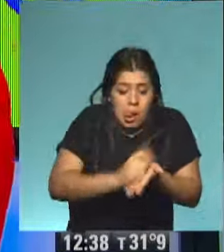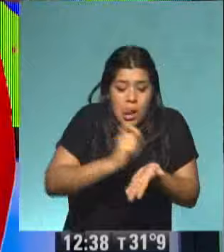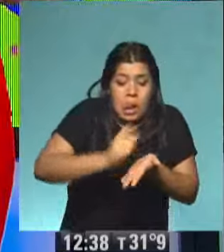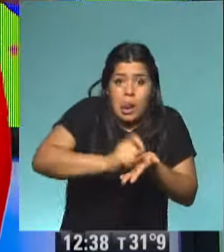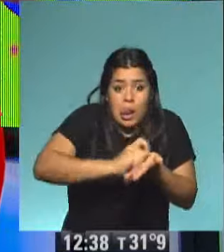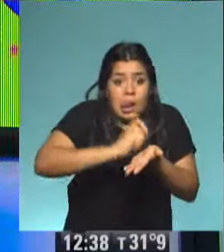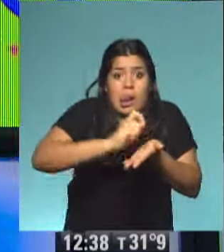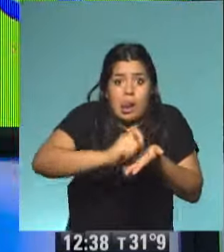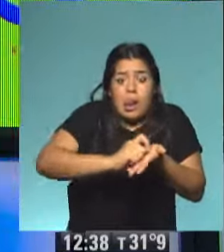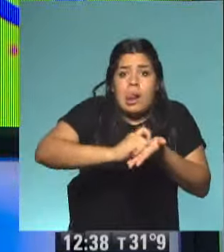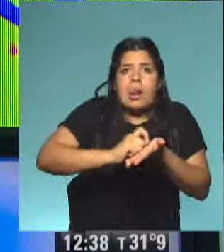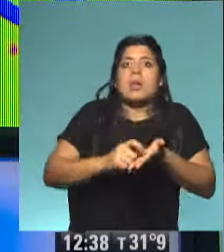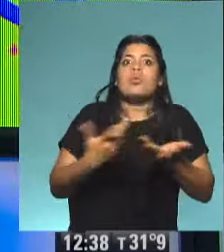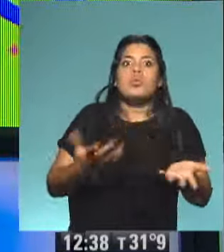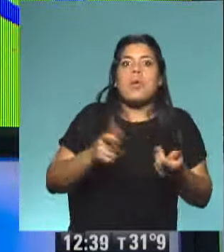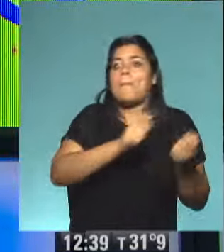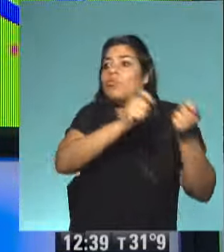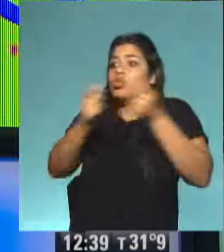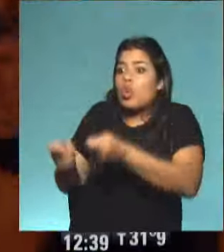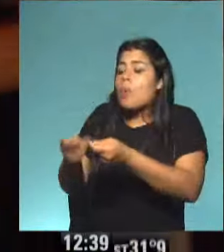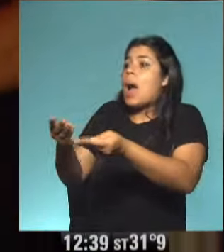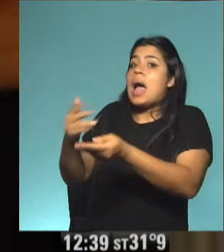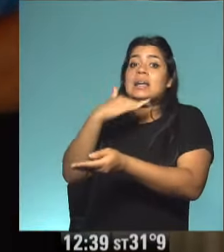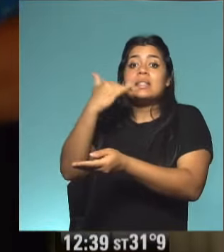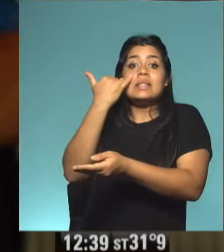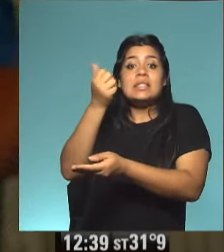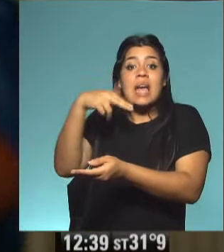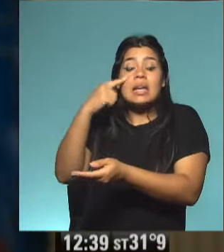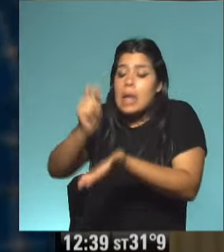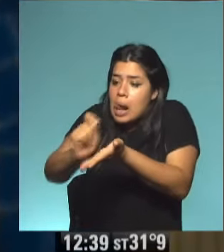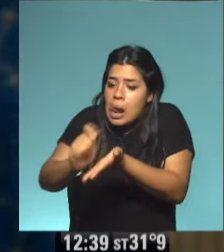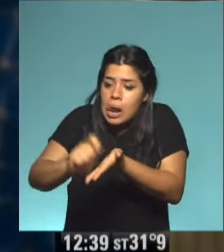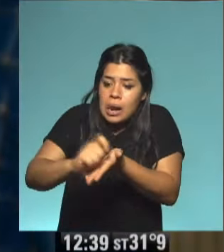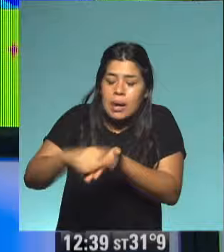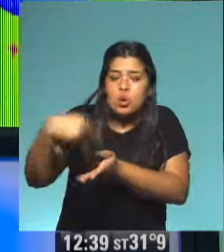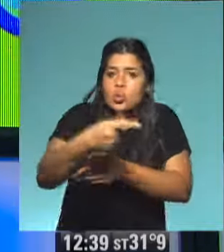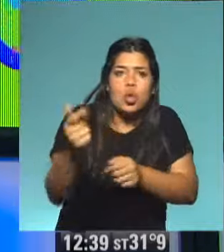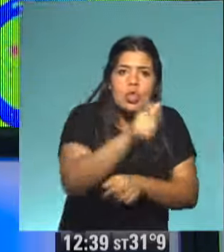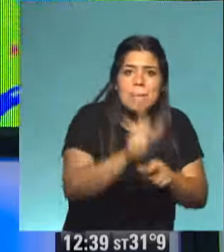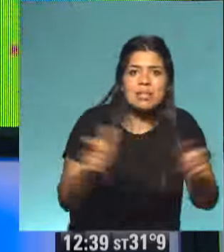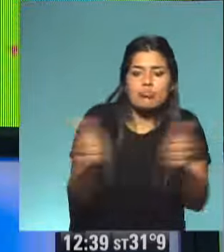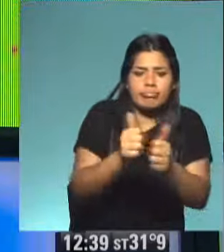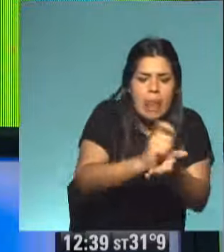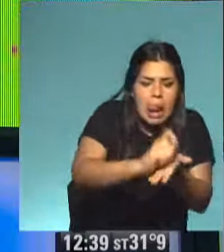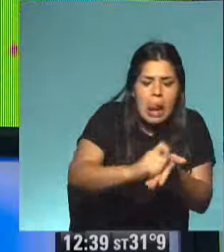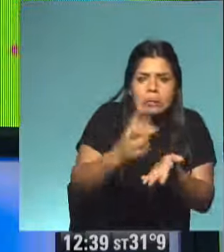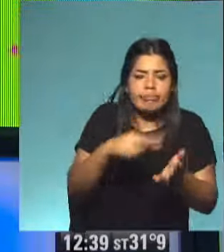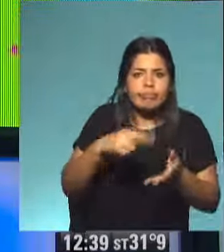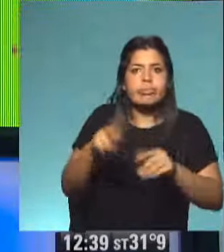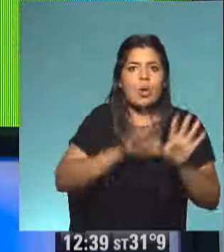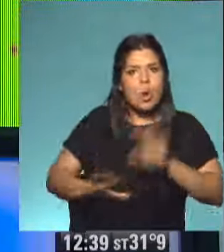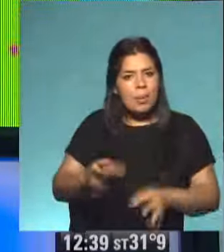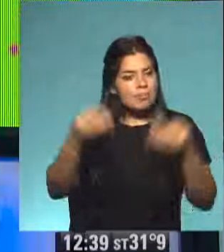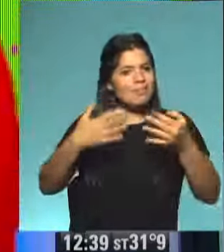sí, y escribía, sí, se lo pasaba a Yanni. Sí, a Yanni. Y Yanni trabajaba con Fer con Sánchez, Fer, que es el también, guionista. Gracias, Yanni. Gracias, Fer. Sí, que